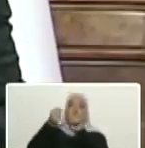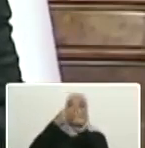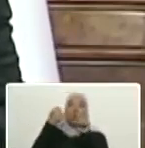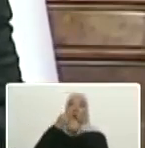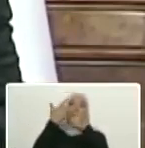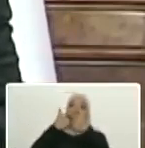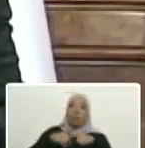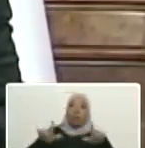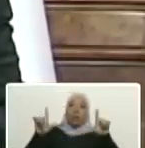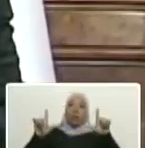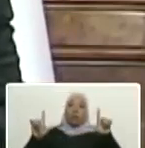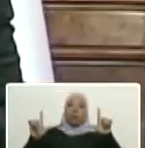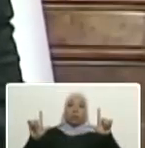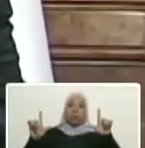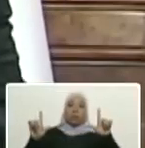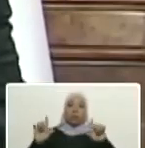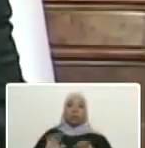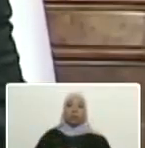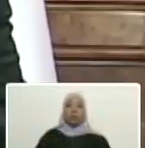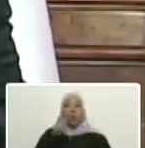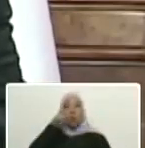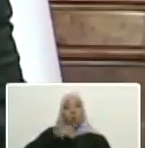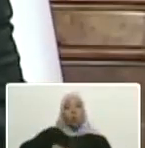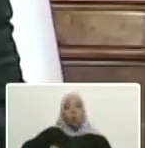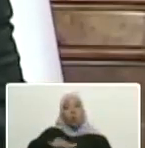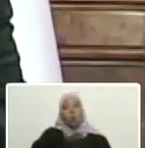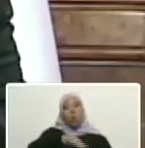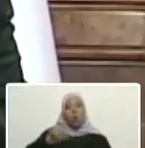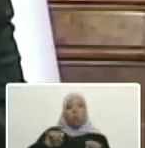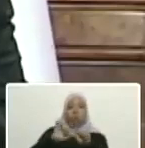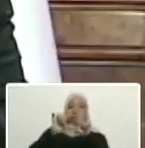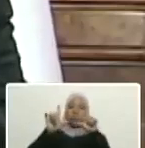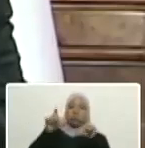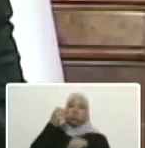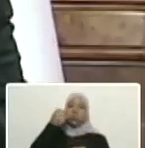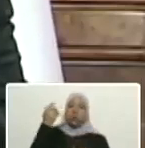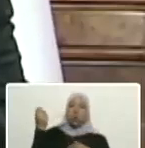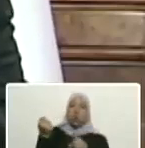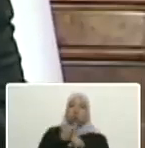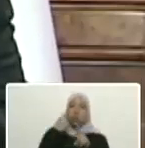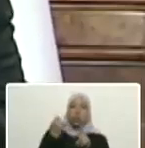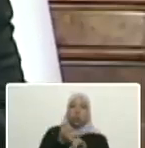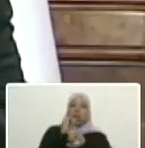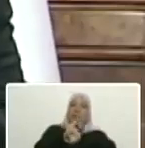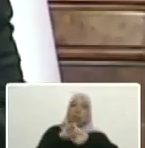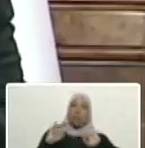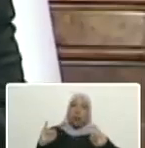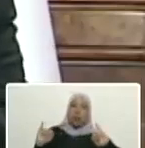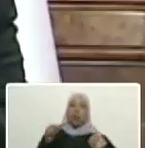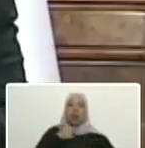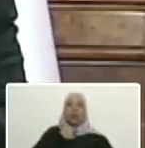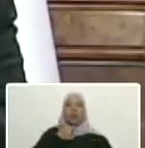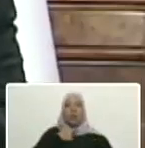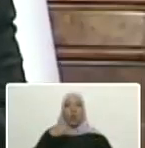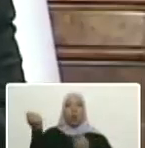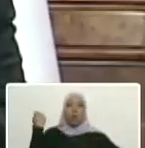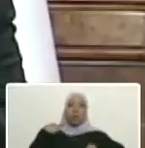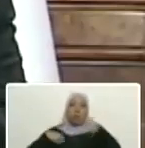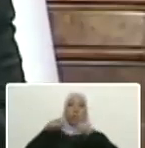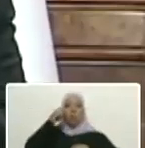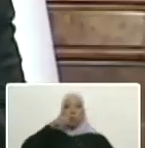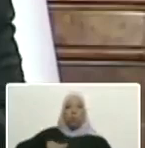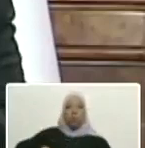libertad, de los pueblos que admiramos la lucha por la independencia, de los